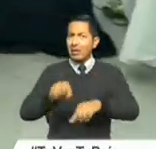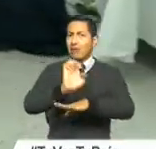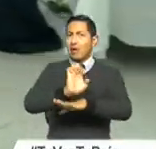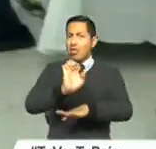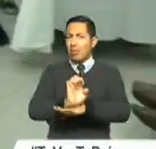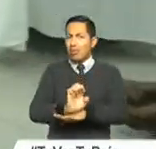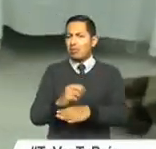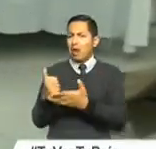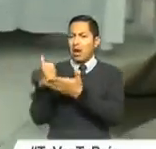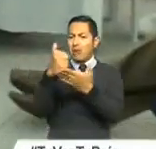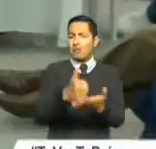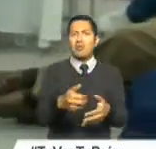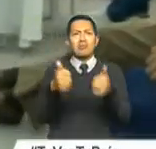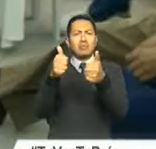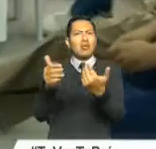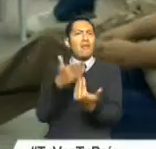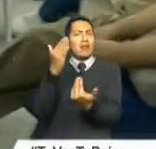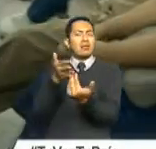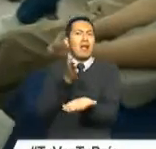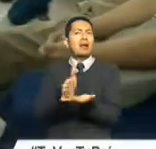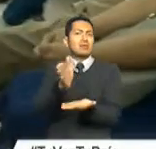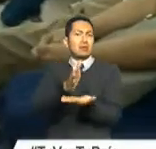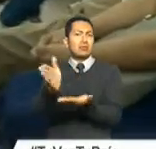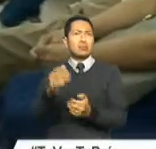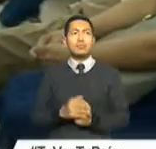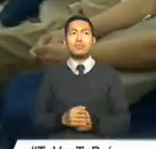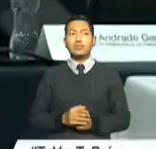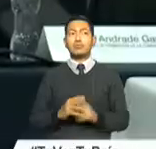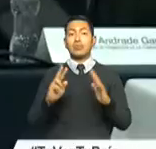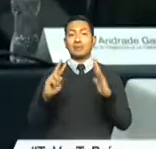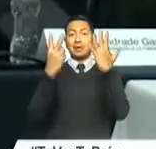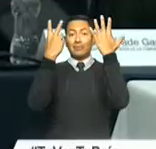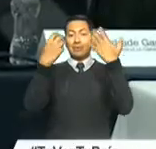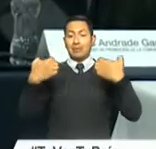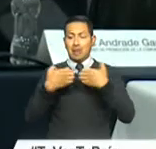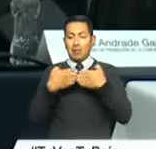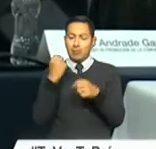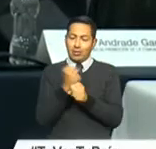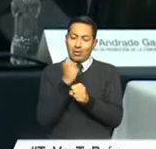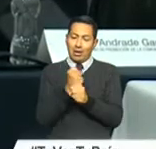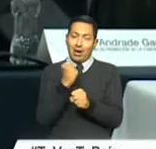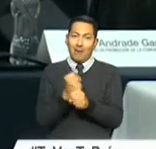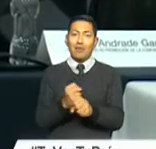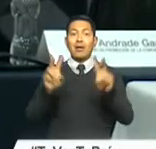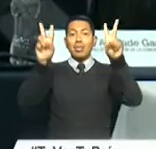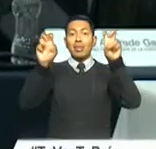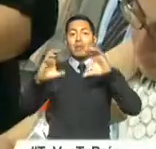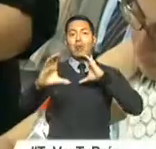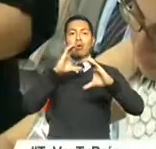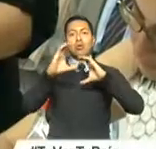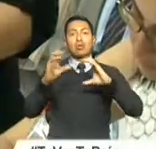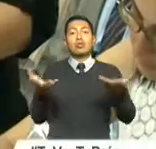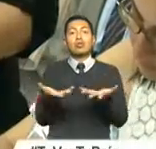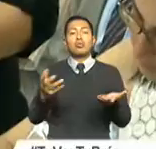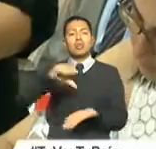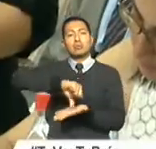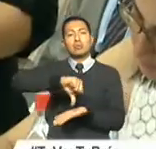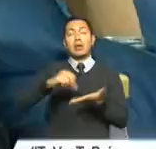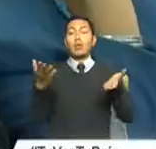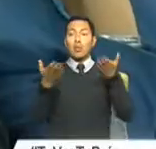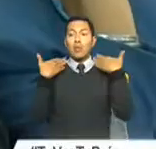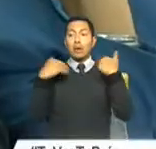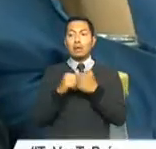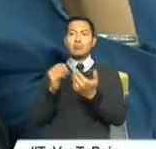La séptima mesa de diálogo de comunicación se instaló este martes en Guayaquil. Hasta este espacio llegaron